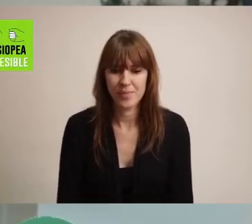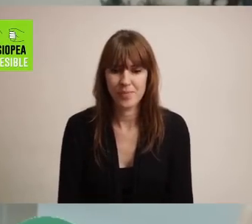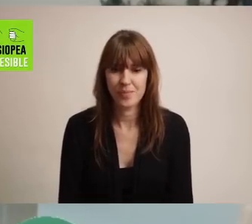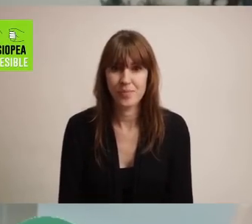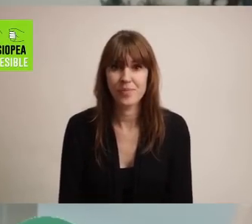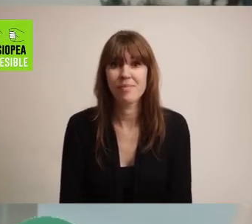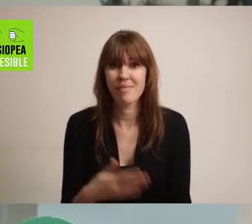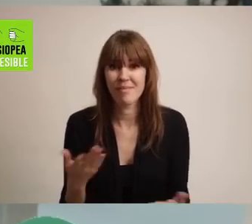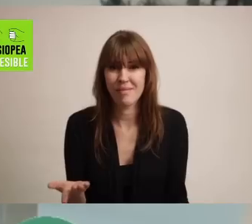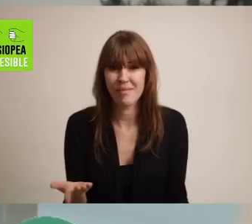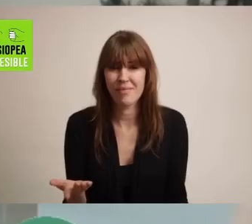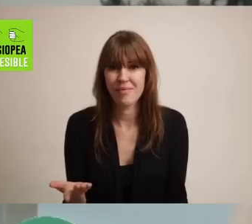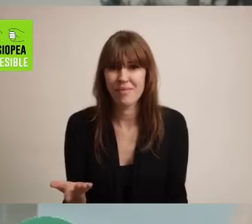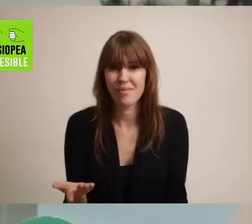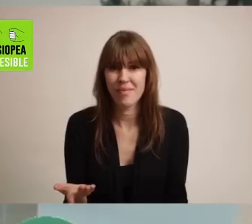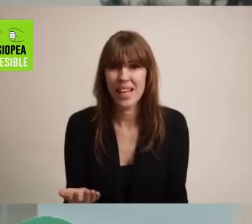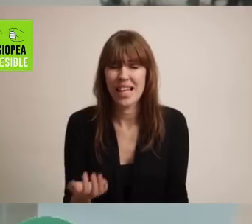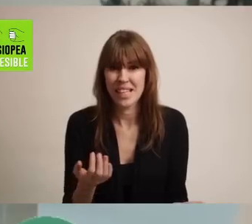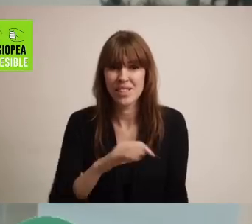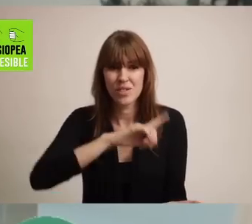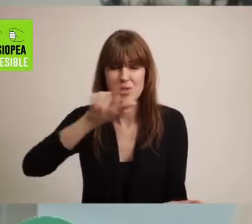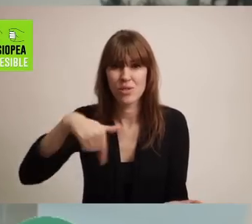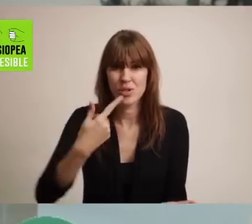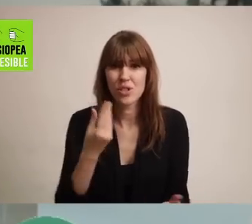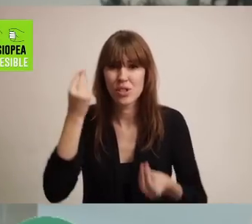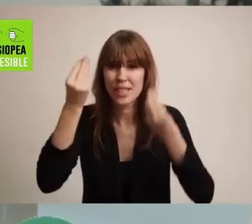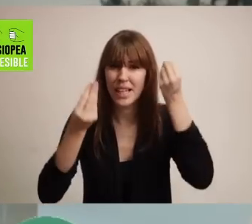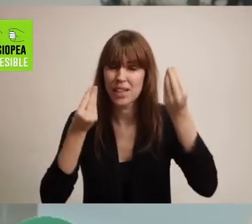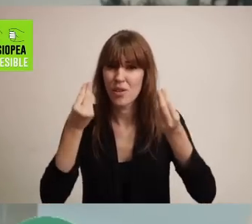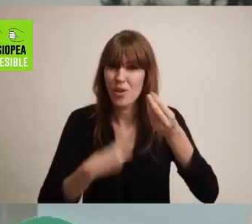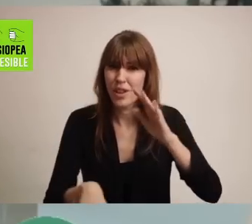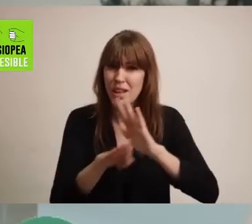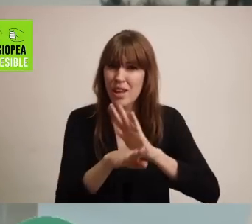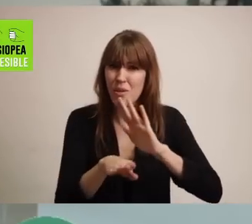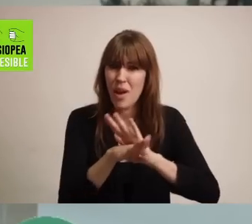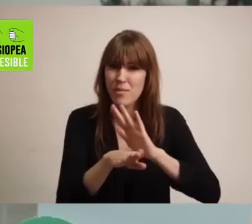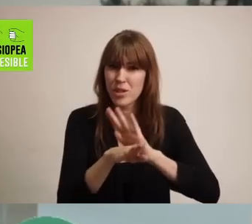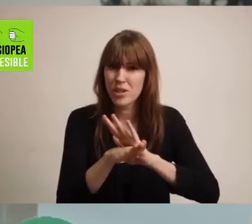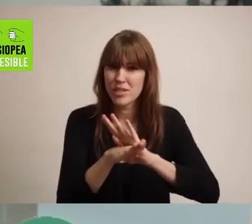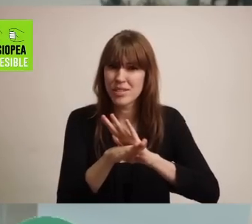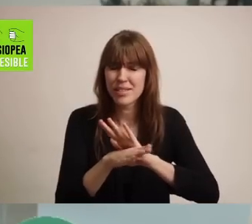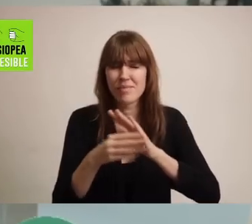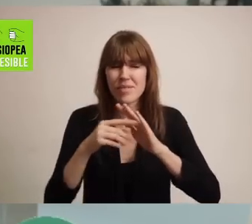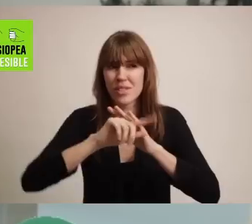¿cómo es posible? ¿Cómo es posible que sigamos creyendo que somos tan poquita